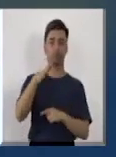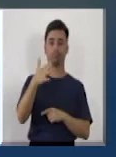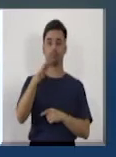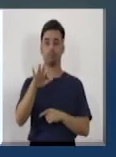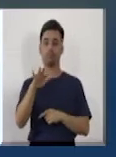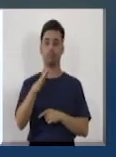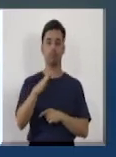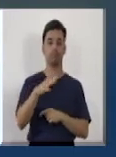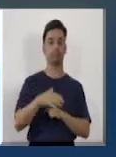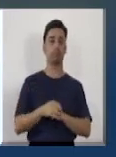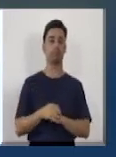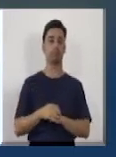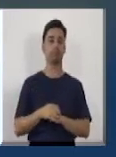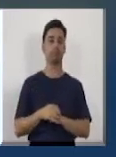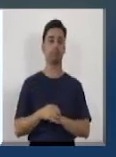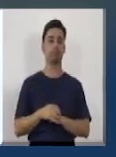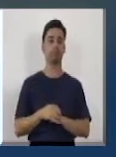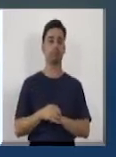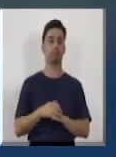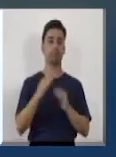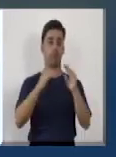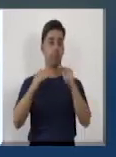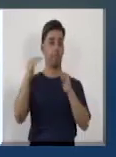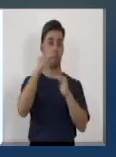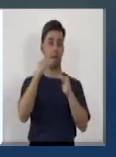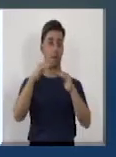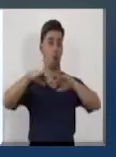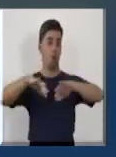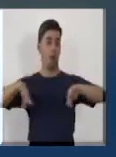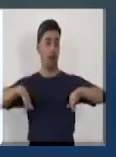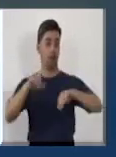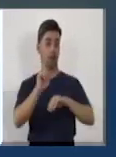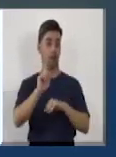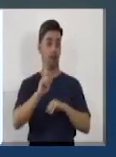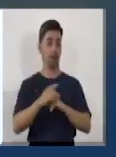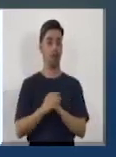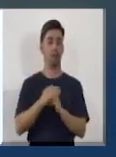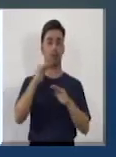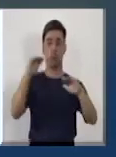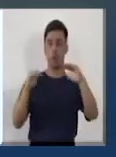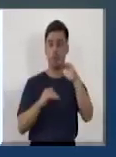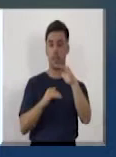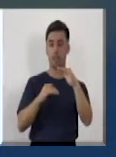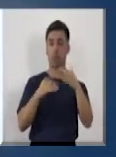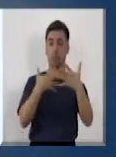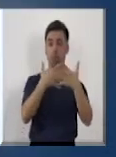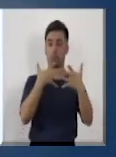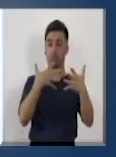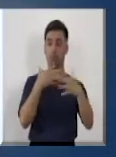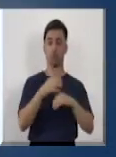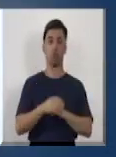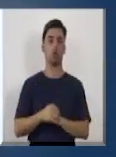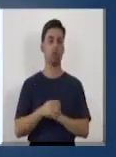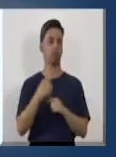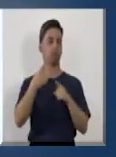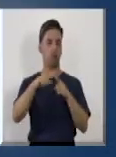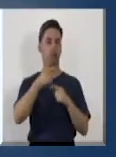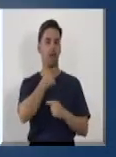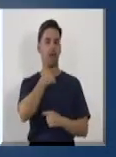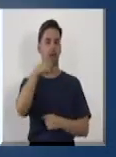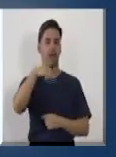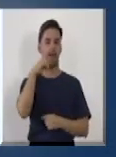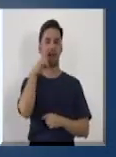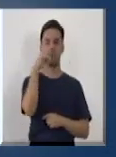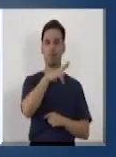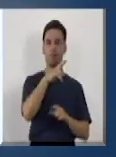los aislantes y menor que los conductores. Ejemplo, el silicio y el germanio. Estamos poniendo